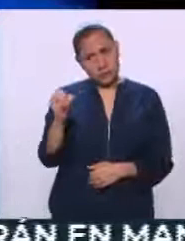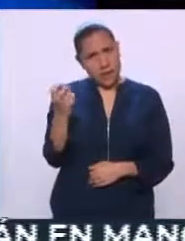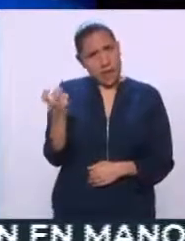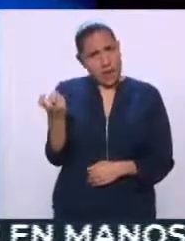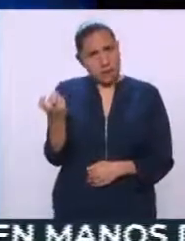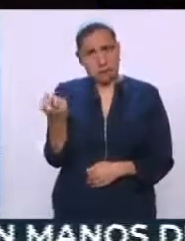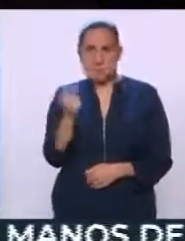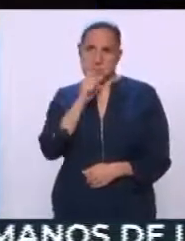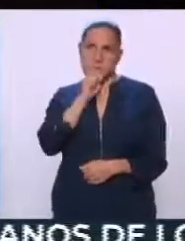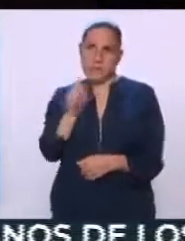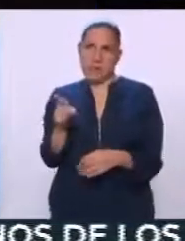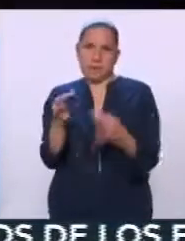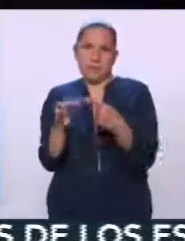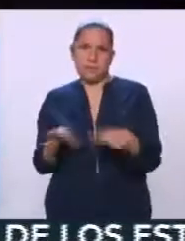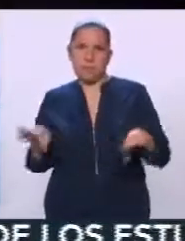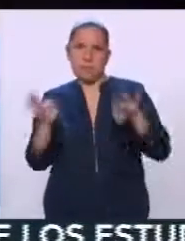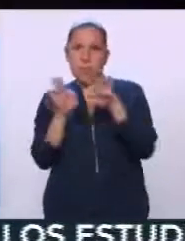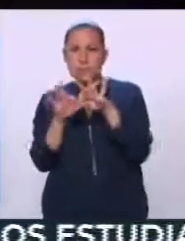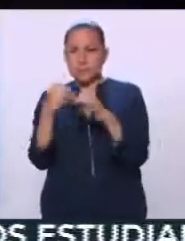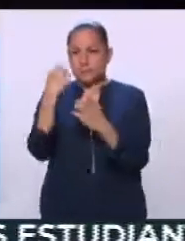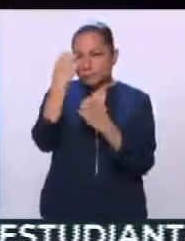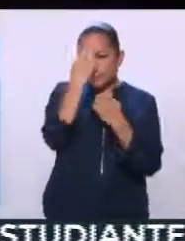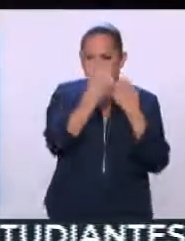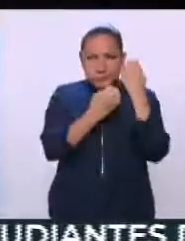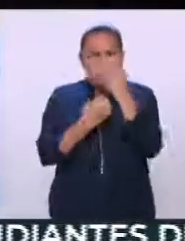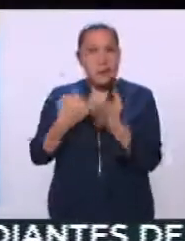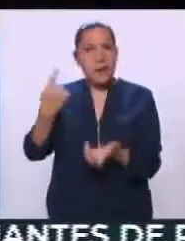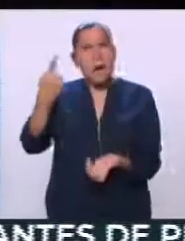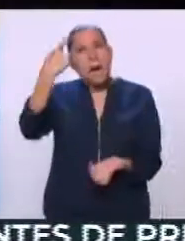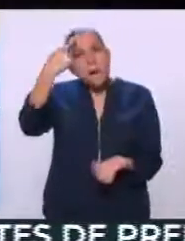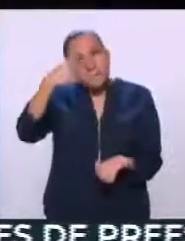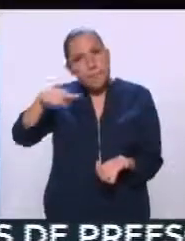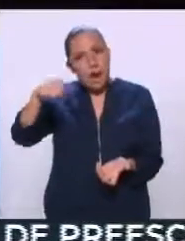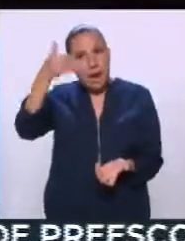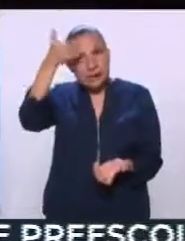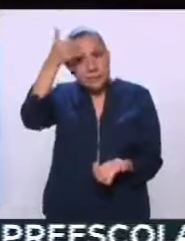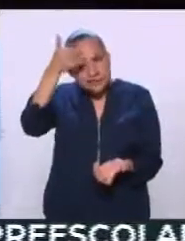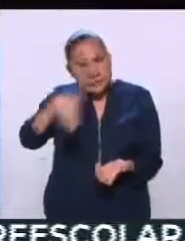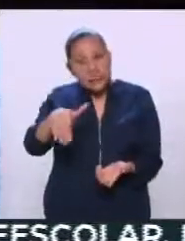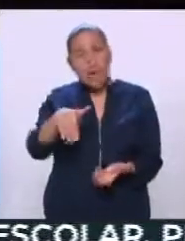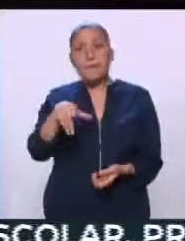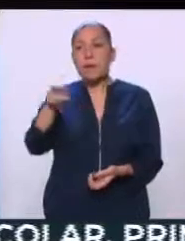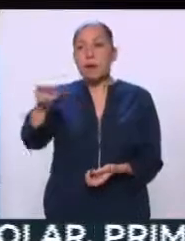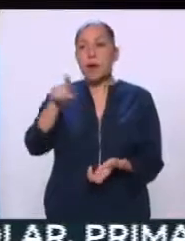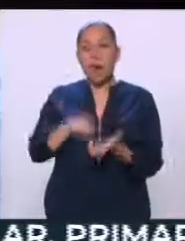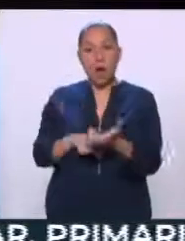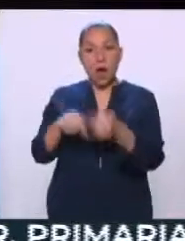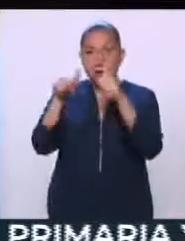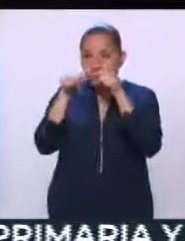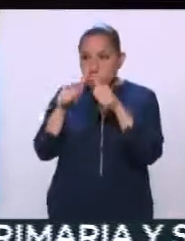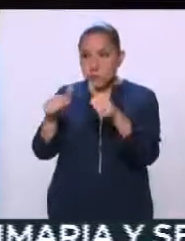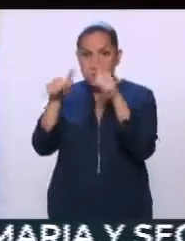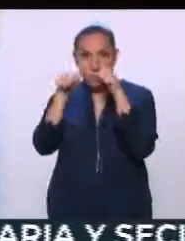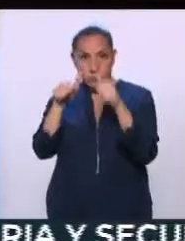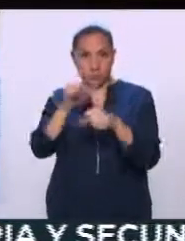podemos monitorar para ver si realmente estamos avanzando en el combate a